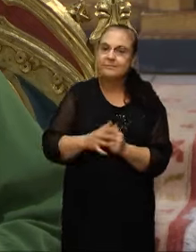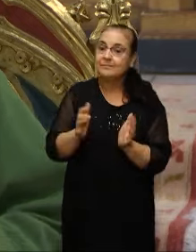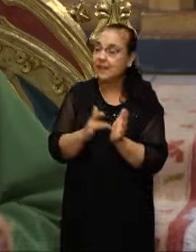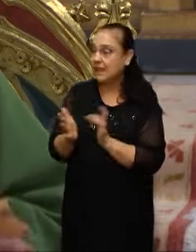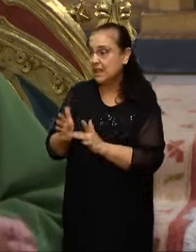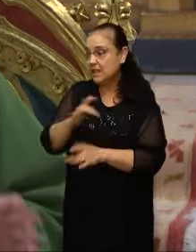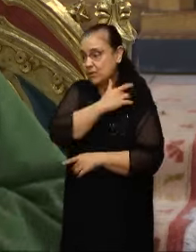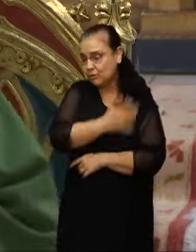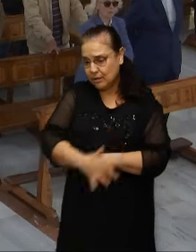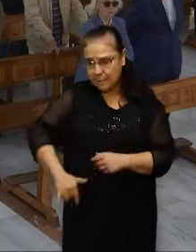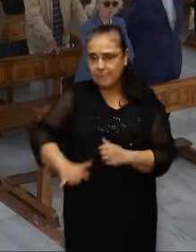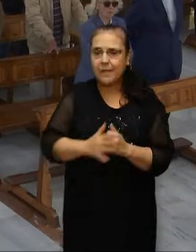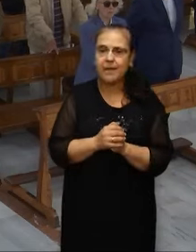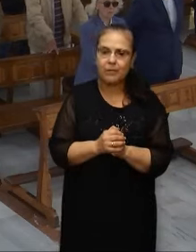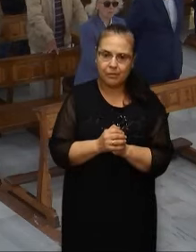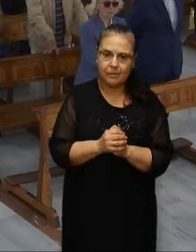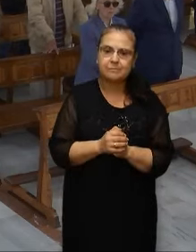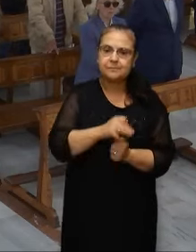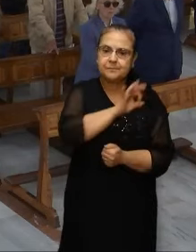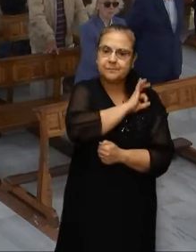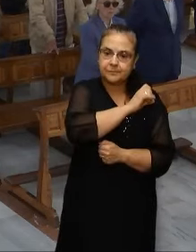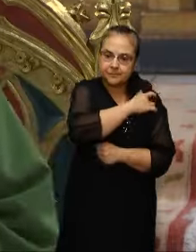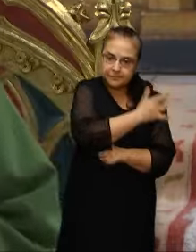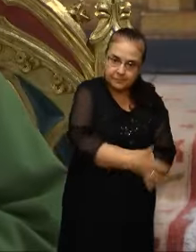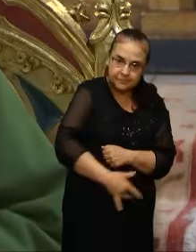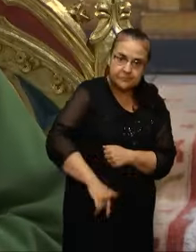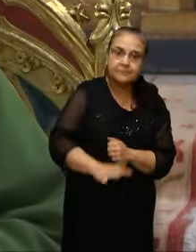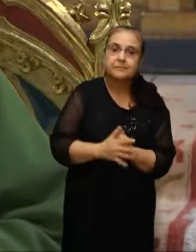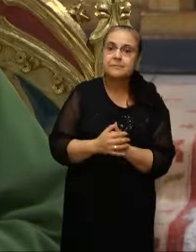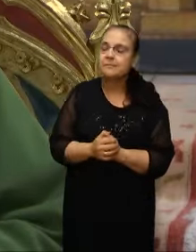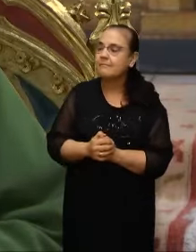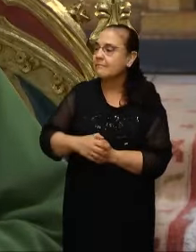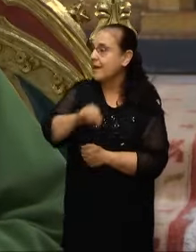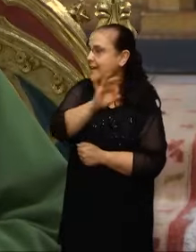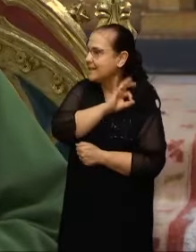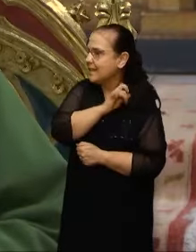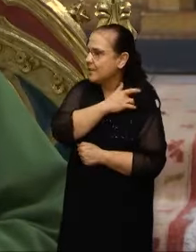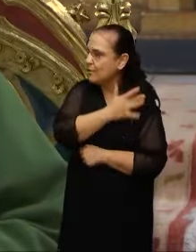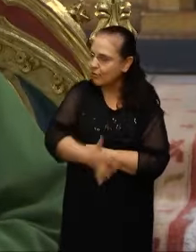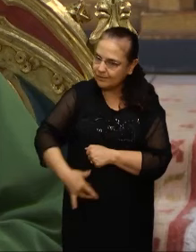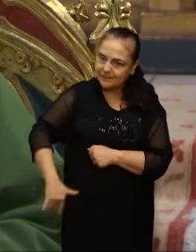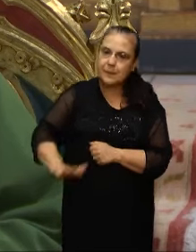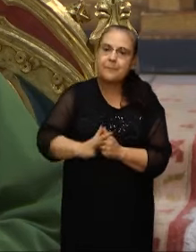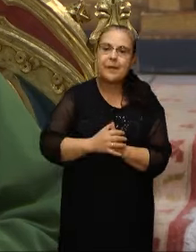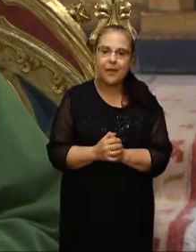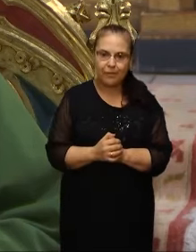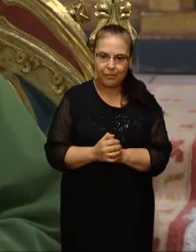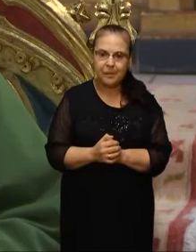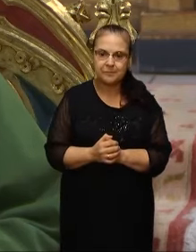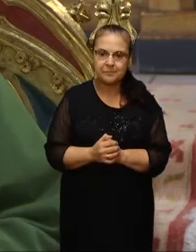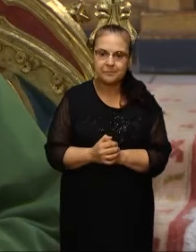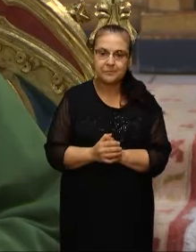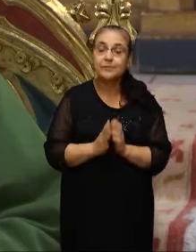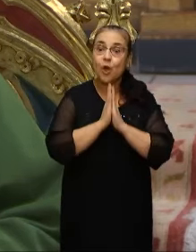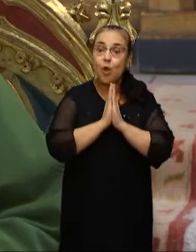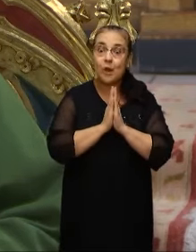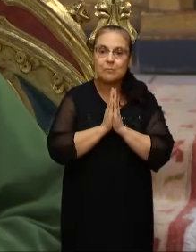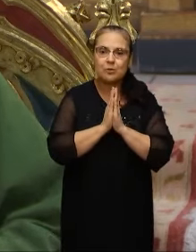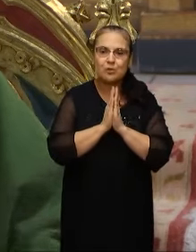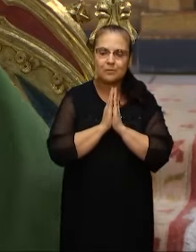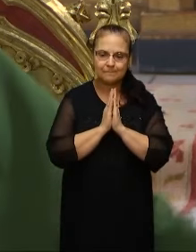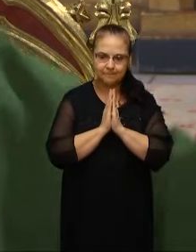ten piedad Piedad Señor ten piedad señor Piedad